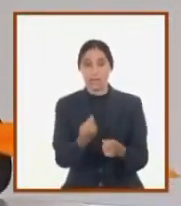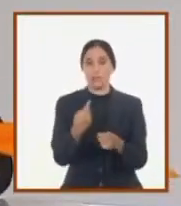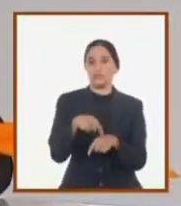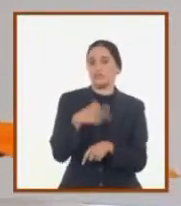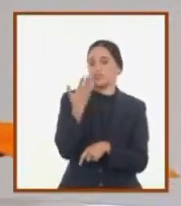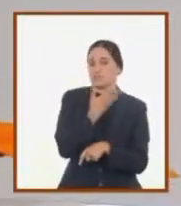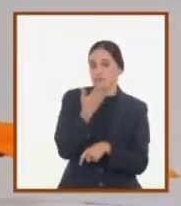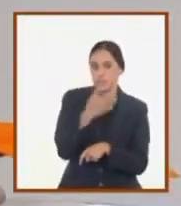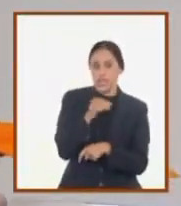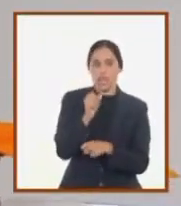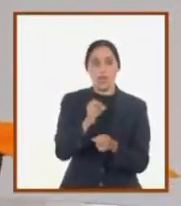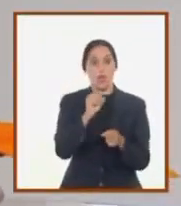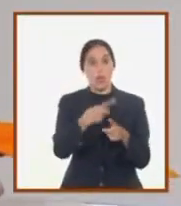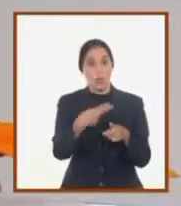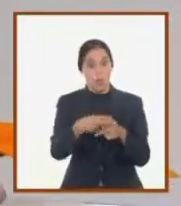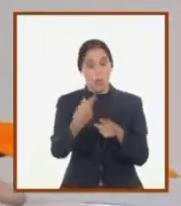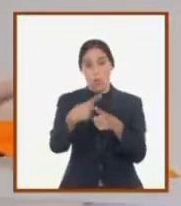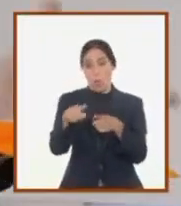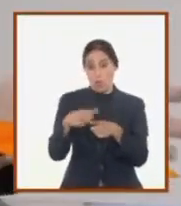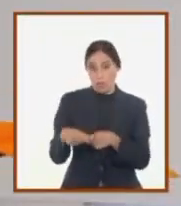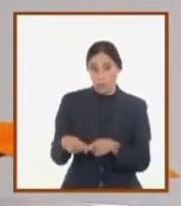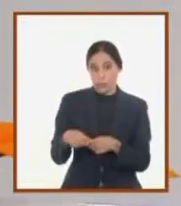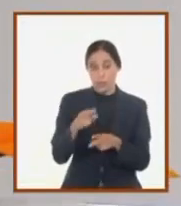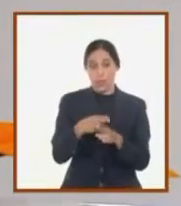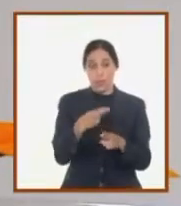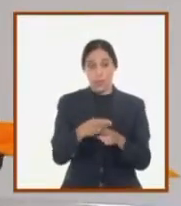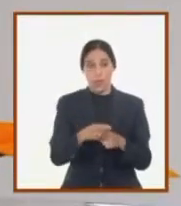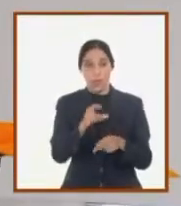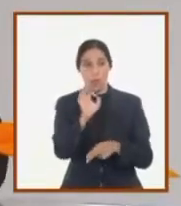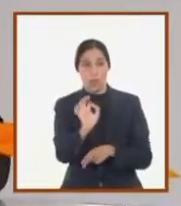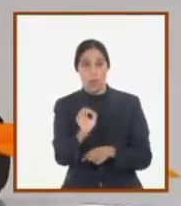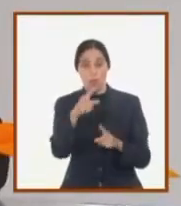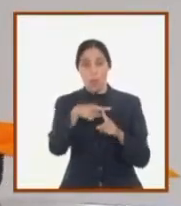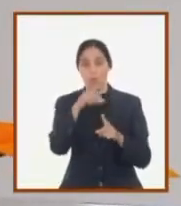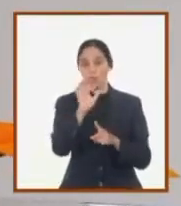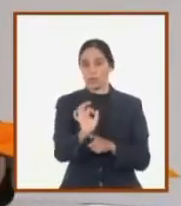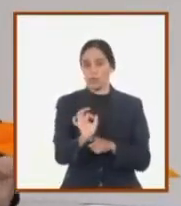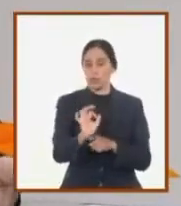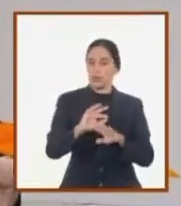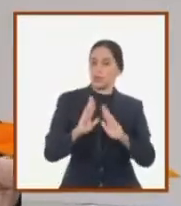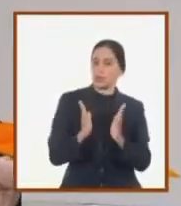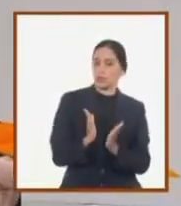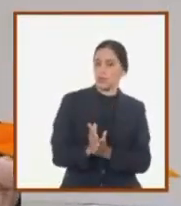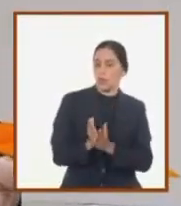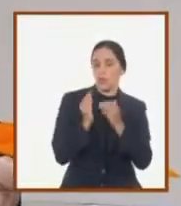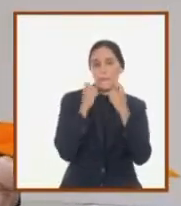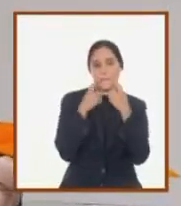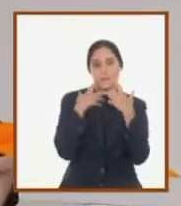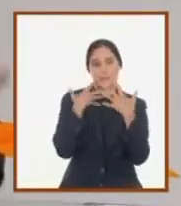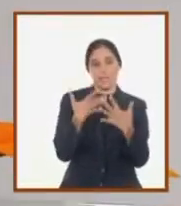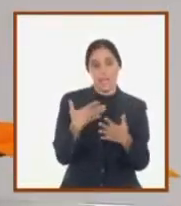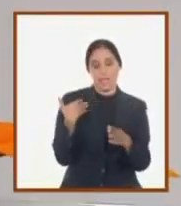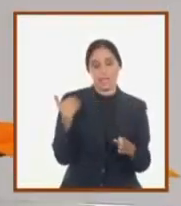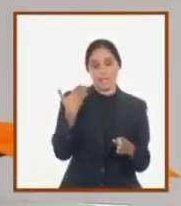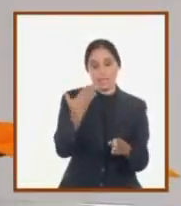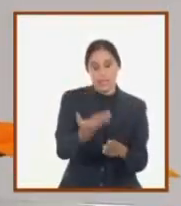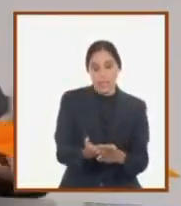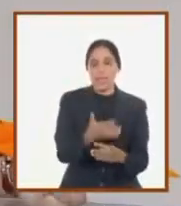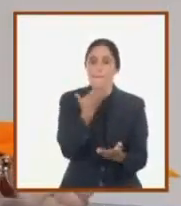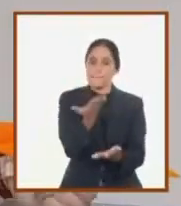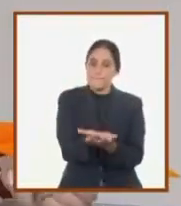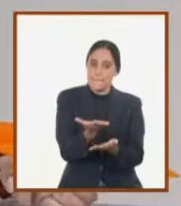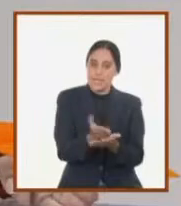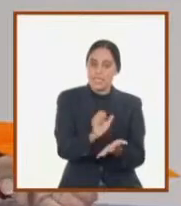eh el queridísimo oto que ha sido el autor de todos esos mapas Y entonces desde ese archivo de referencia también se da ese servicio la